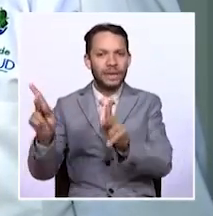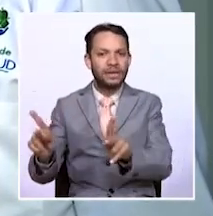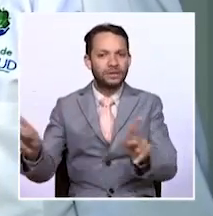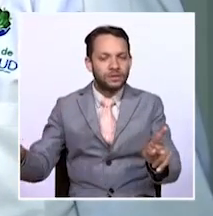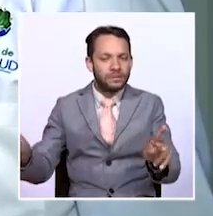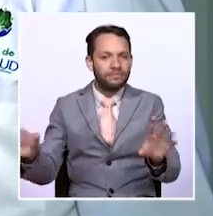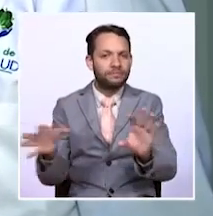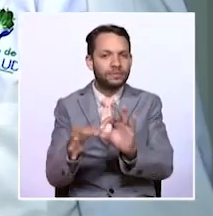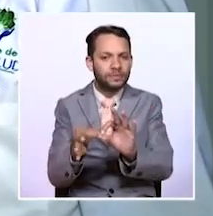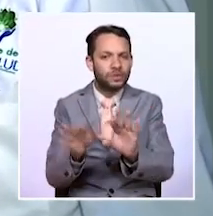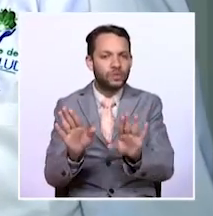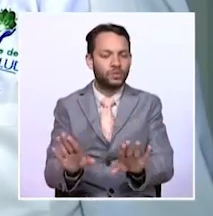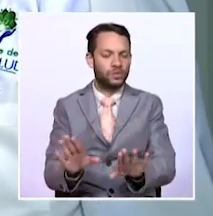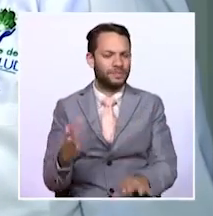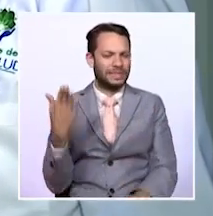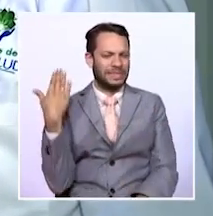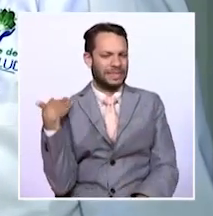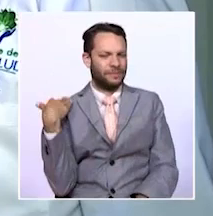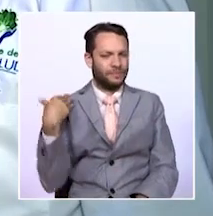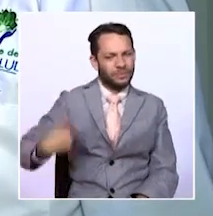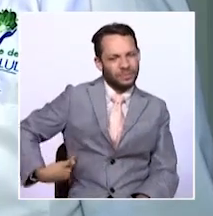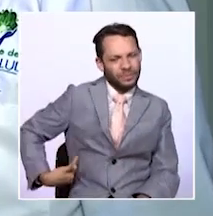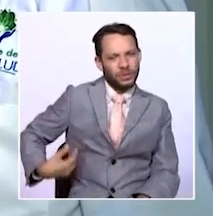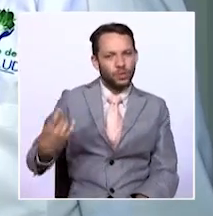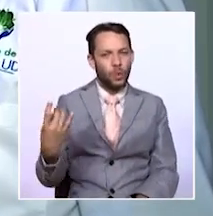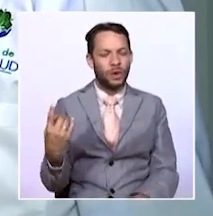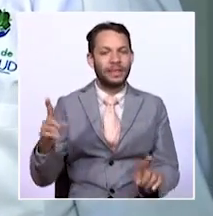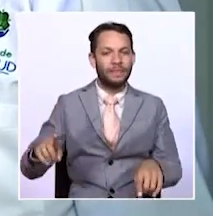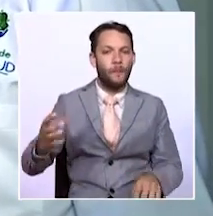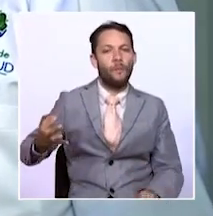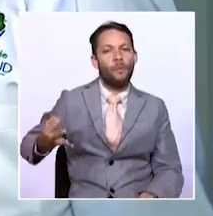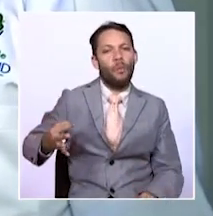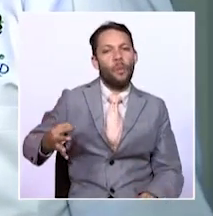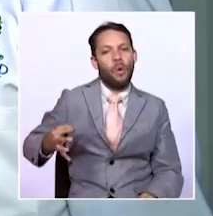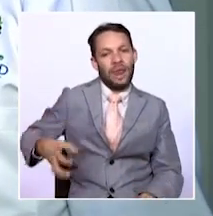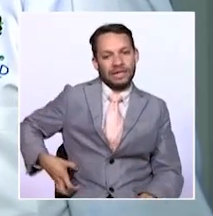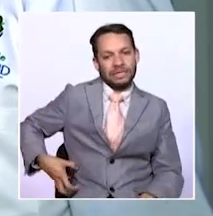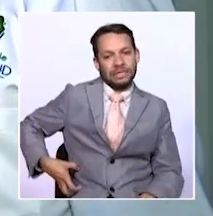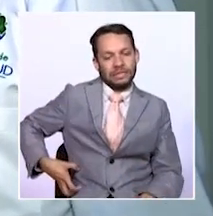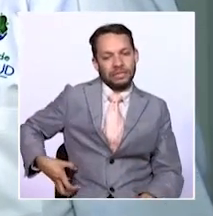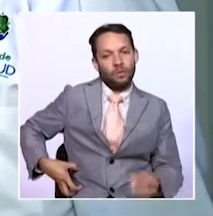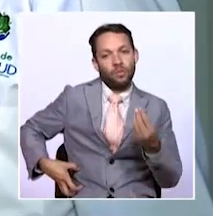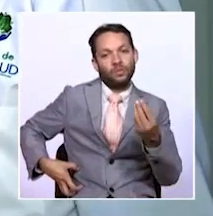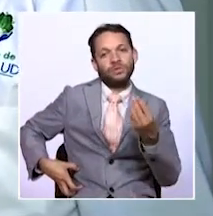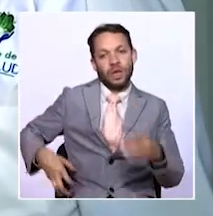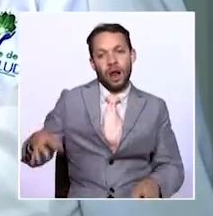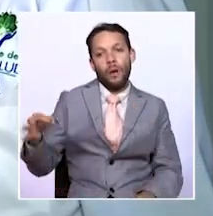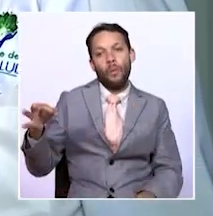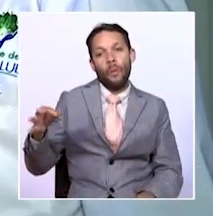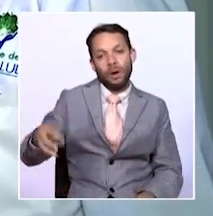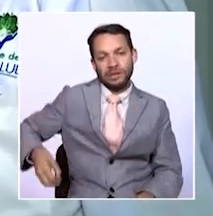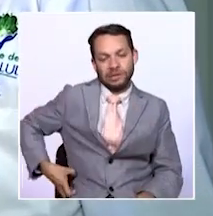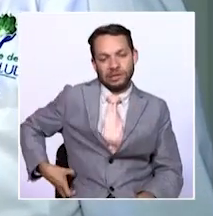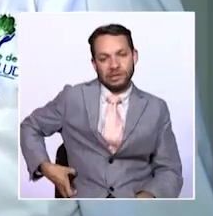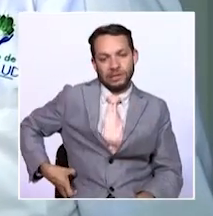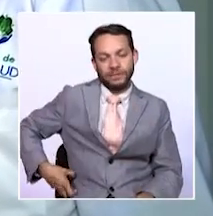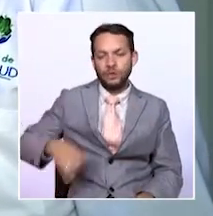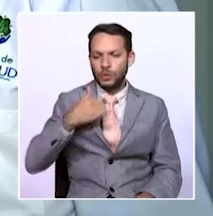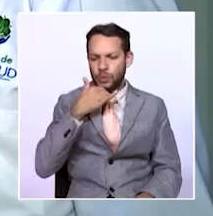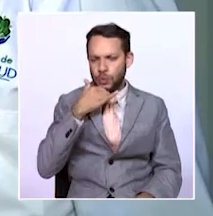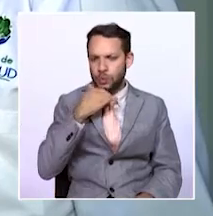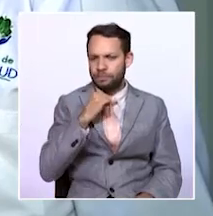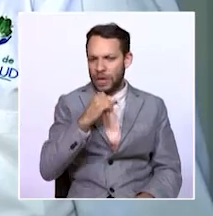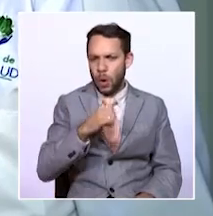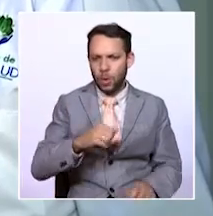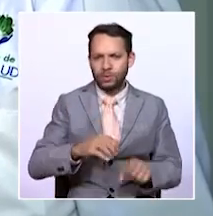encontrado que detrás del dolor de espalda lumbar hay cálculos renales. Y es muy alto el número de pacientes que representan esto, o que